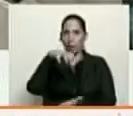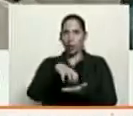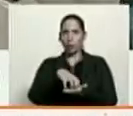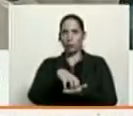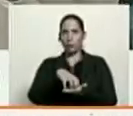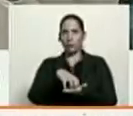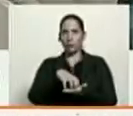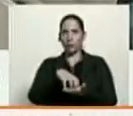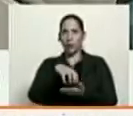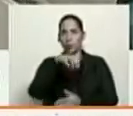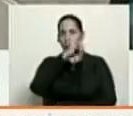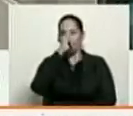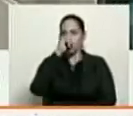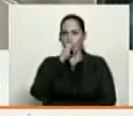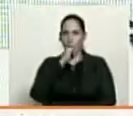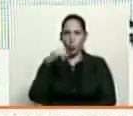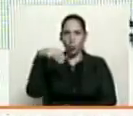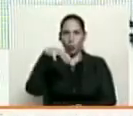de Zulia.